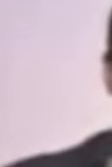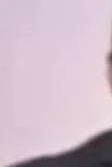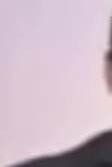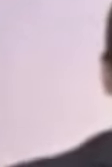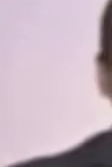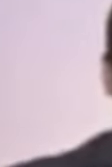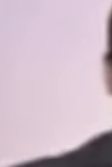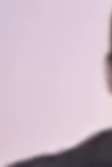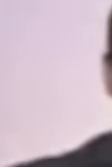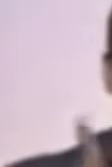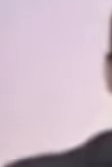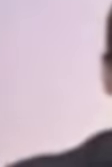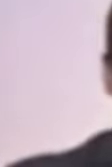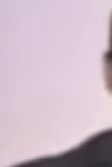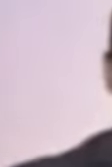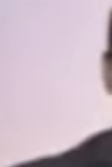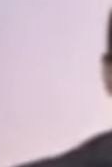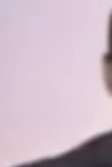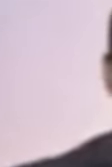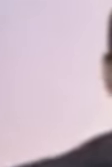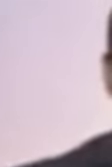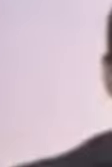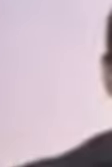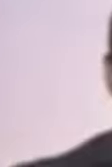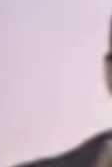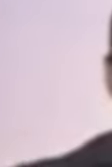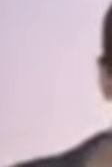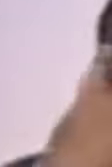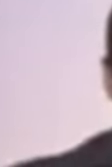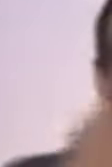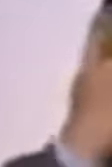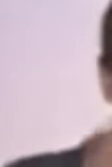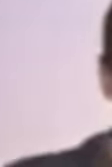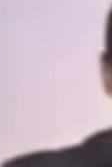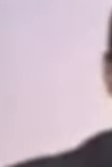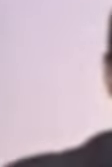diera por inadmisible. Y quiero que entiendan que yo decido quedarme en la patria.